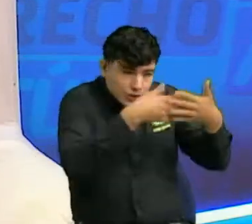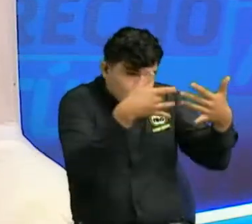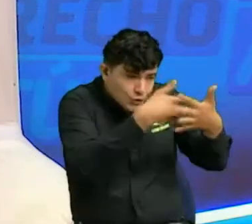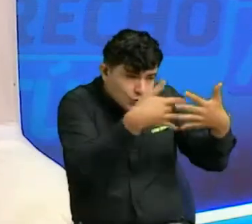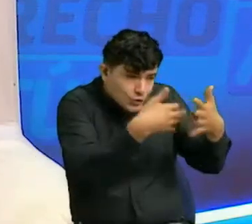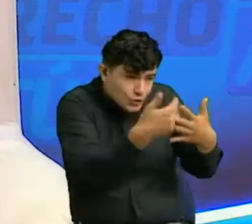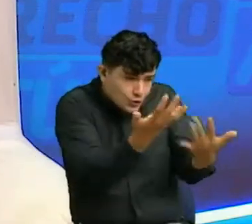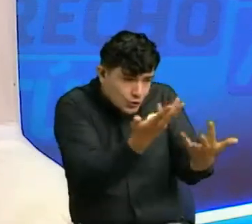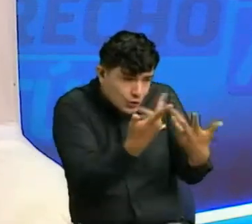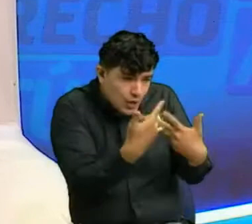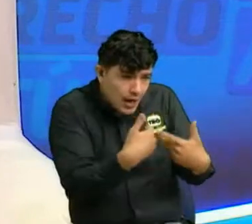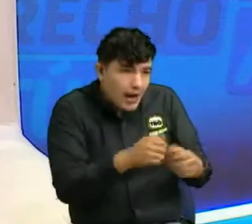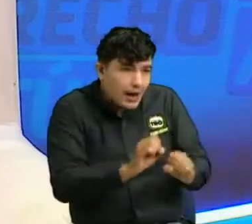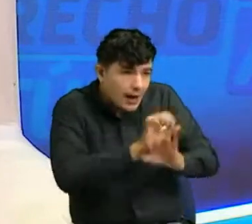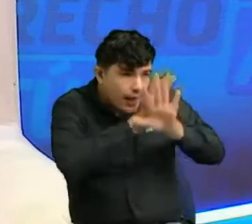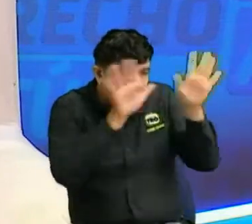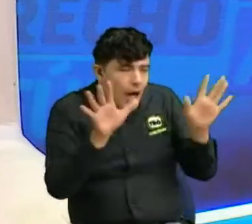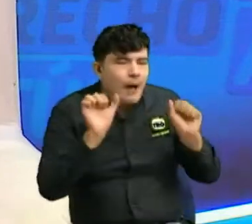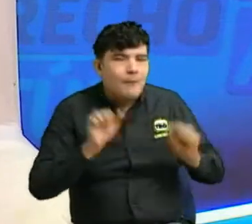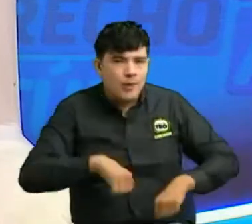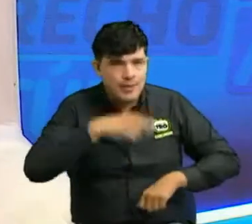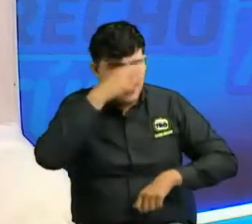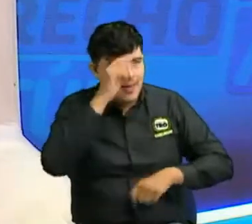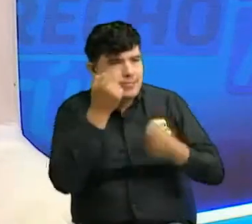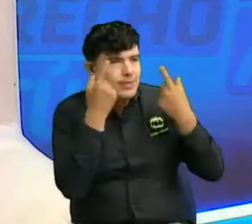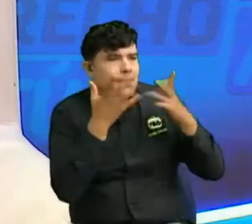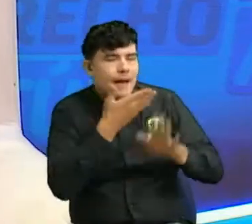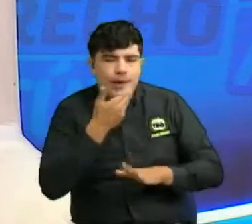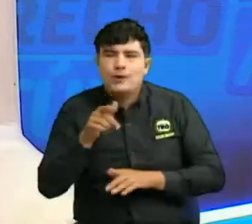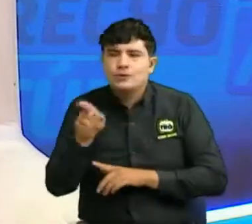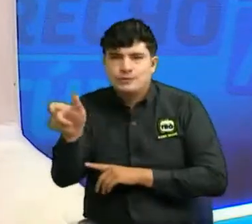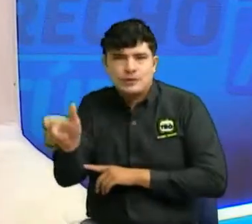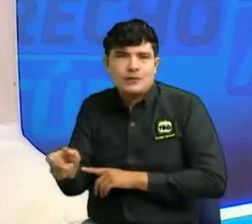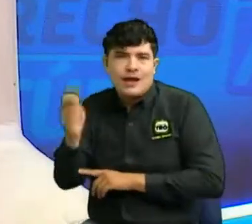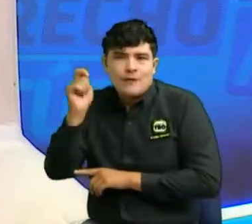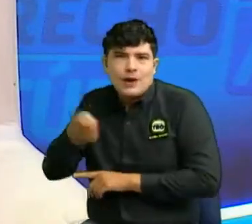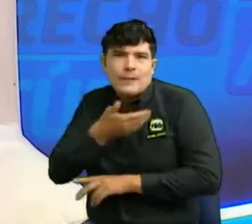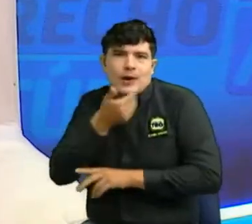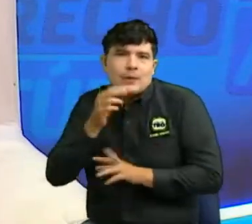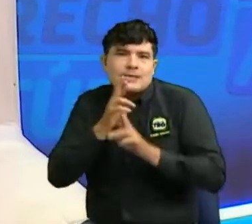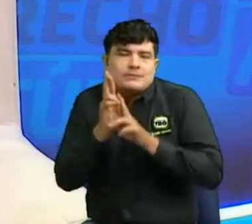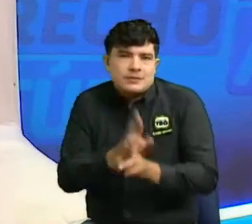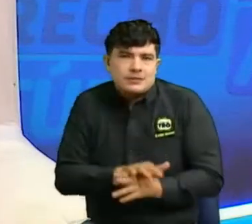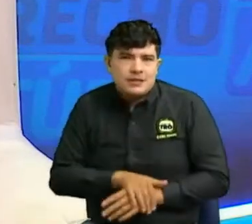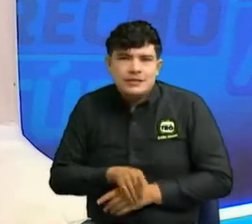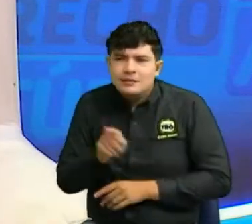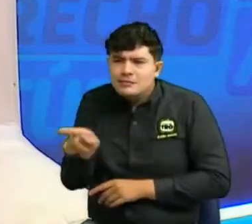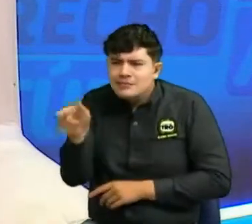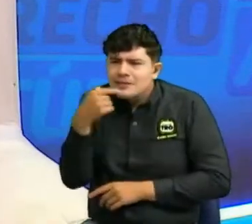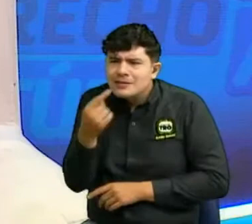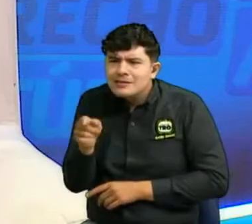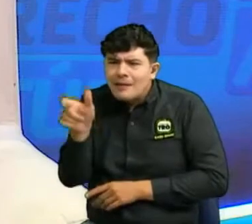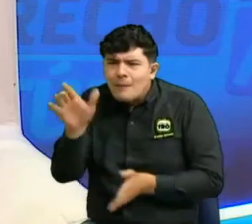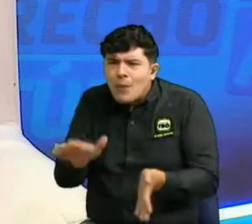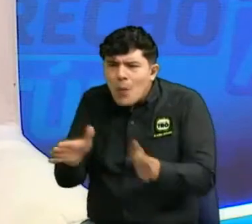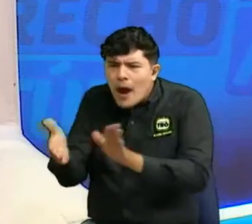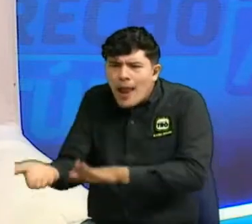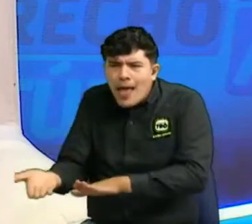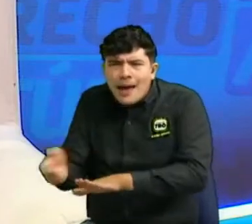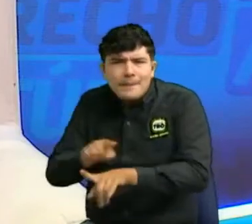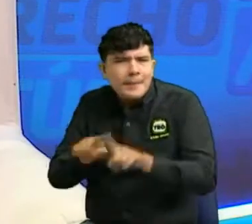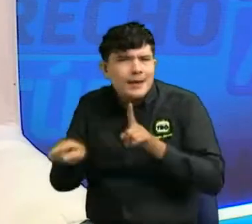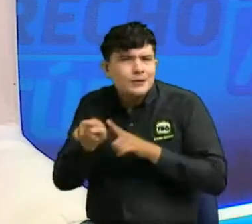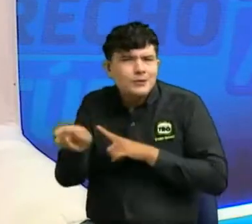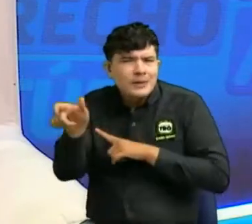que usted nos haga y más detalles nos pueda contar, pues mejor para el abogado poderle dar asesoría, porque dice que falleció, pero nunca se sabe si este